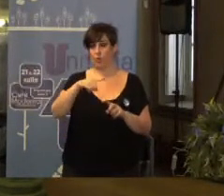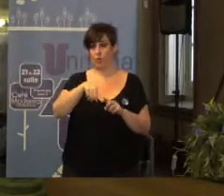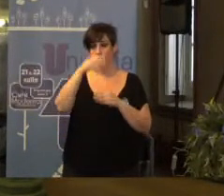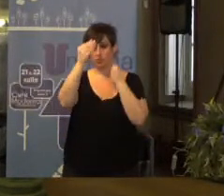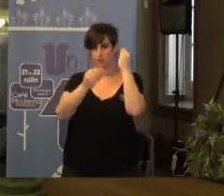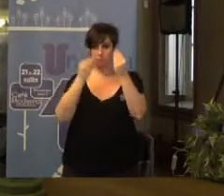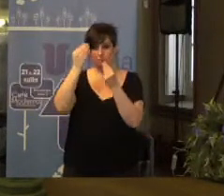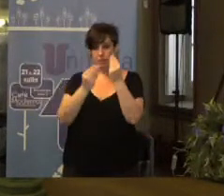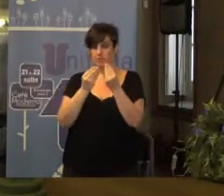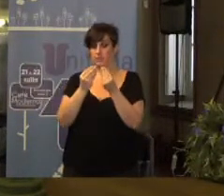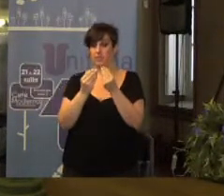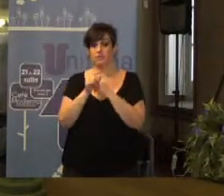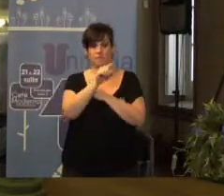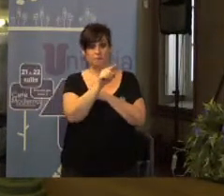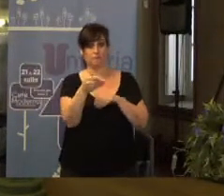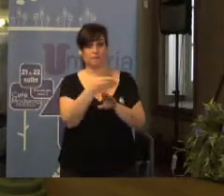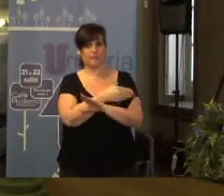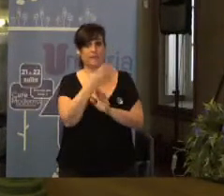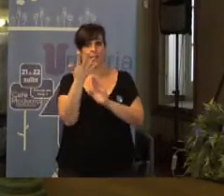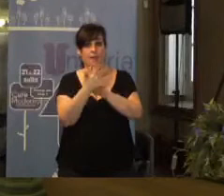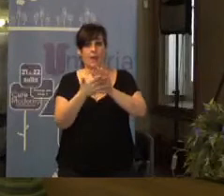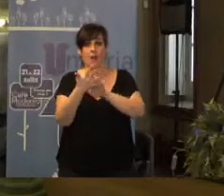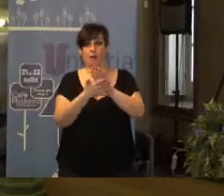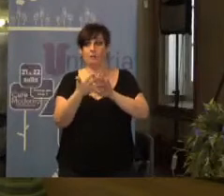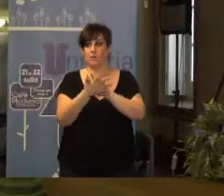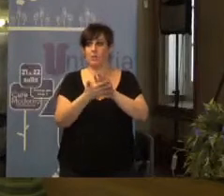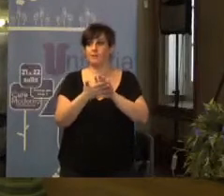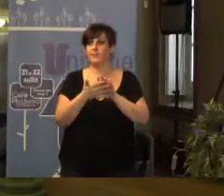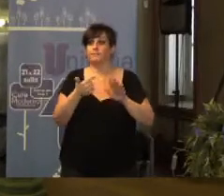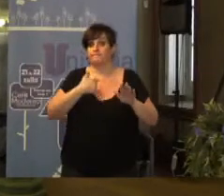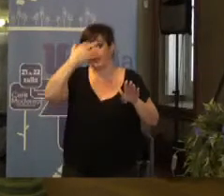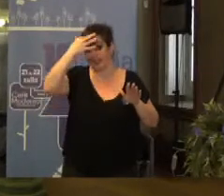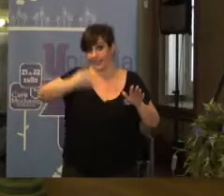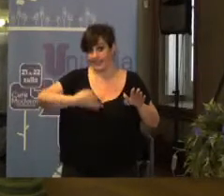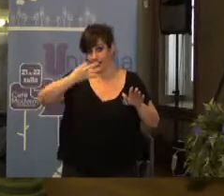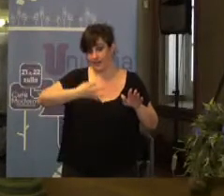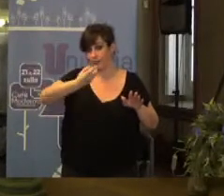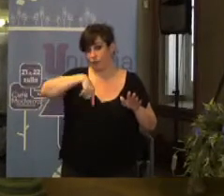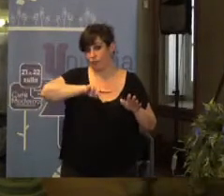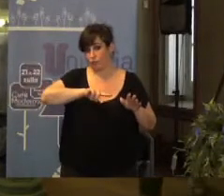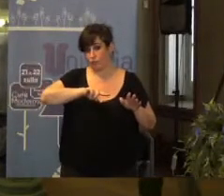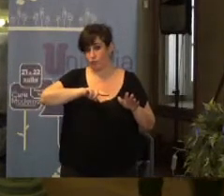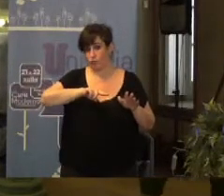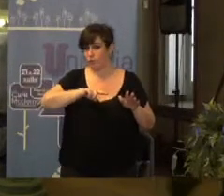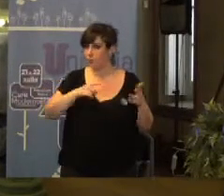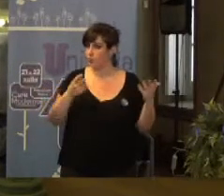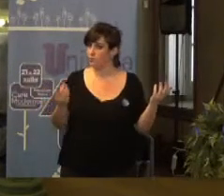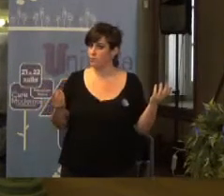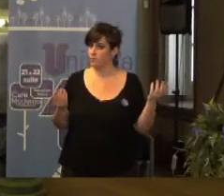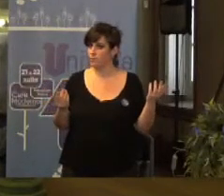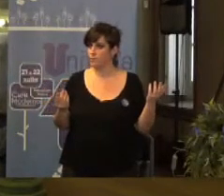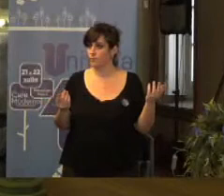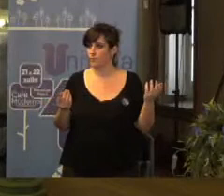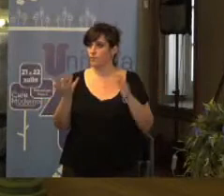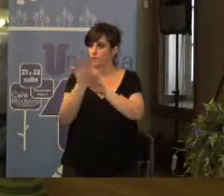agora deso, Paula, é que eu penso que tiñamos que plantexarnos, porque falamos do que os